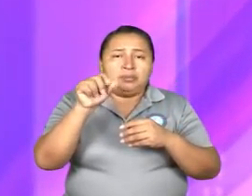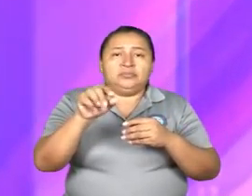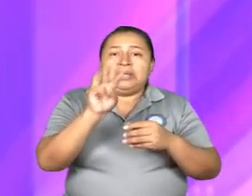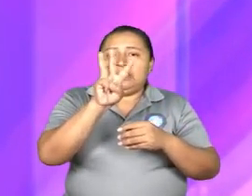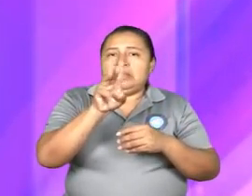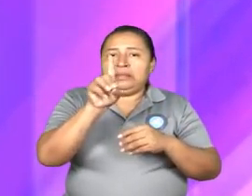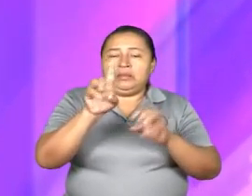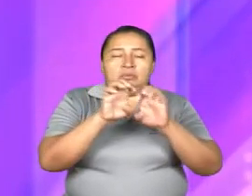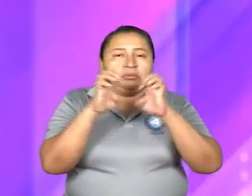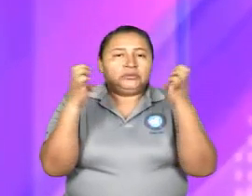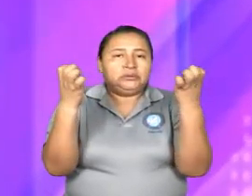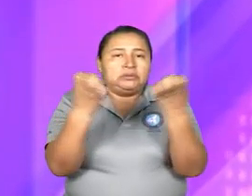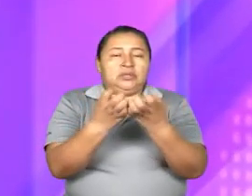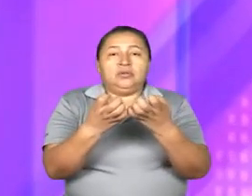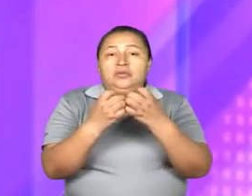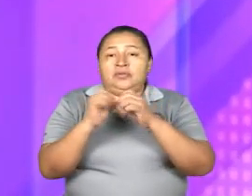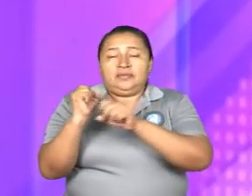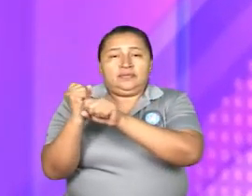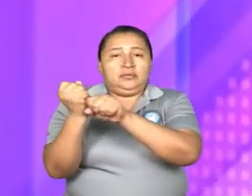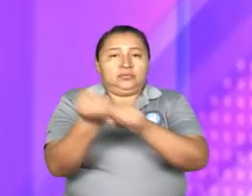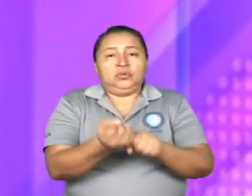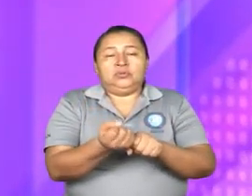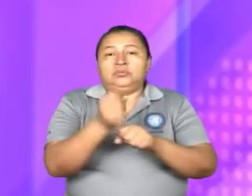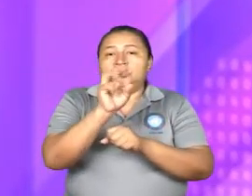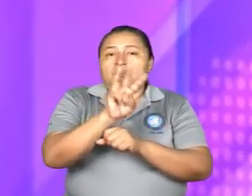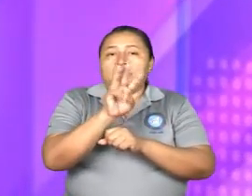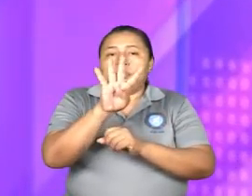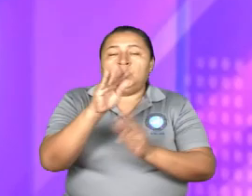béisbol con